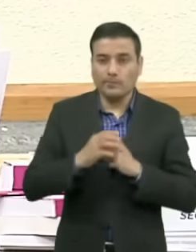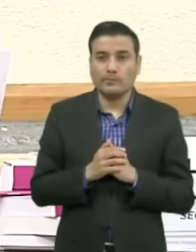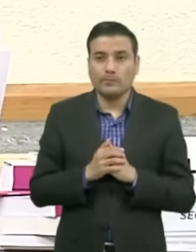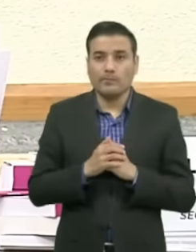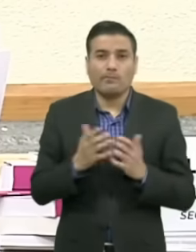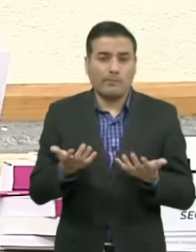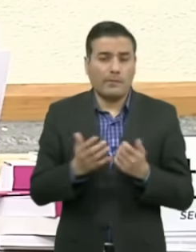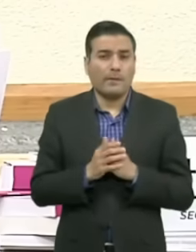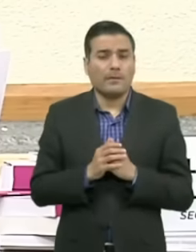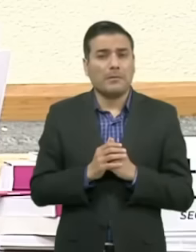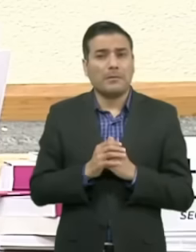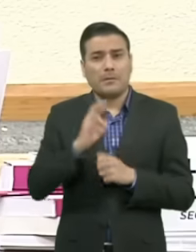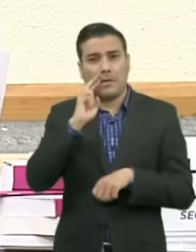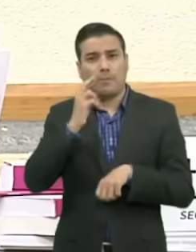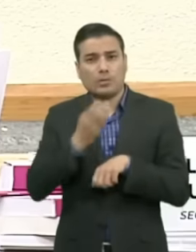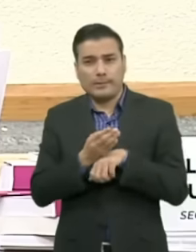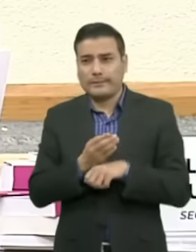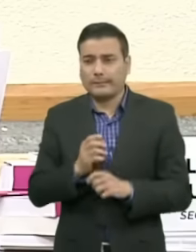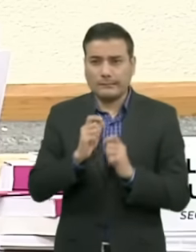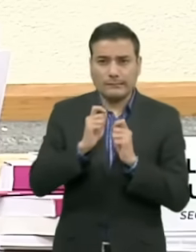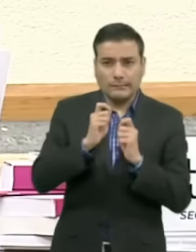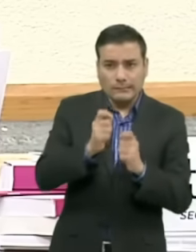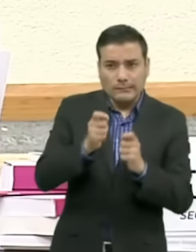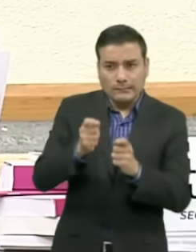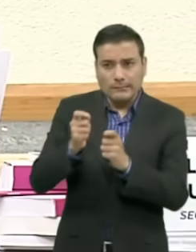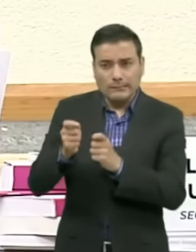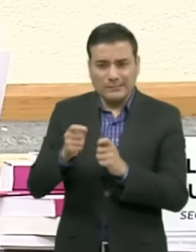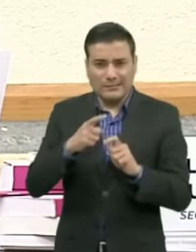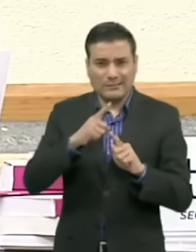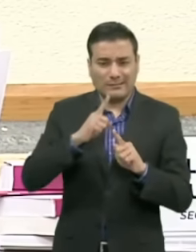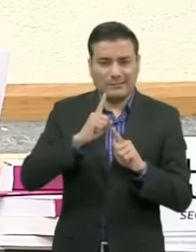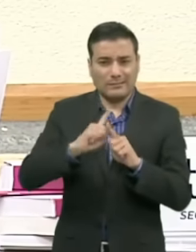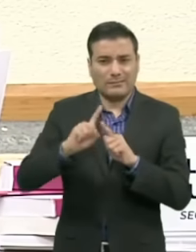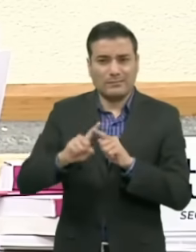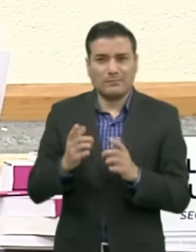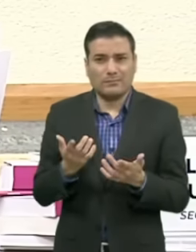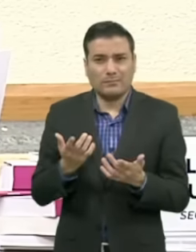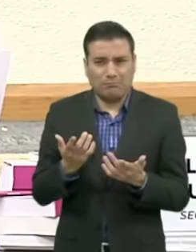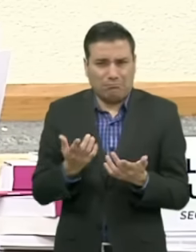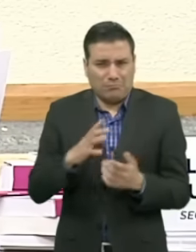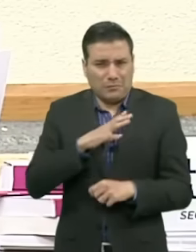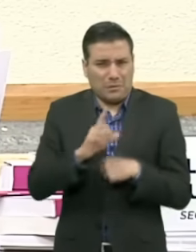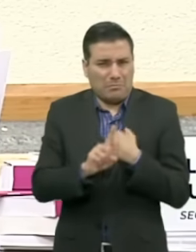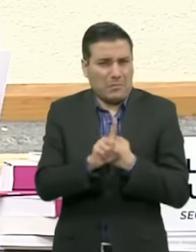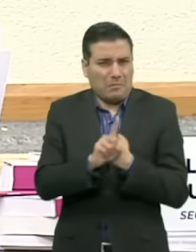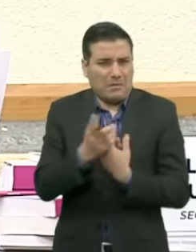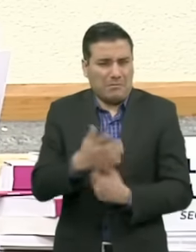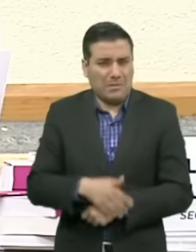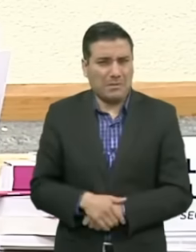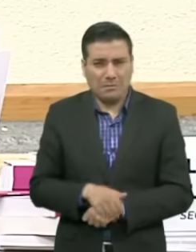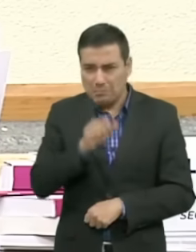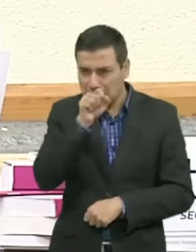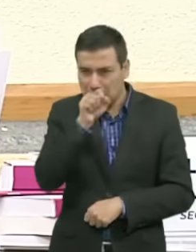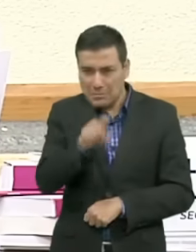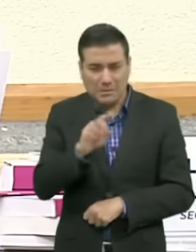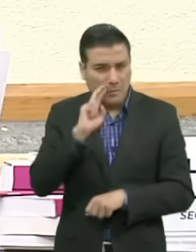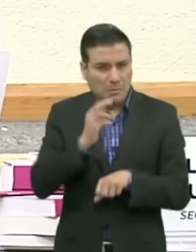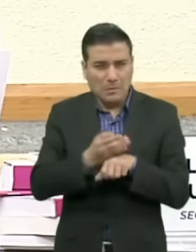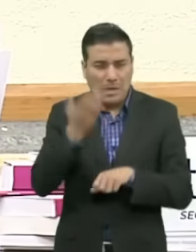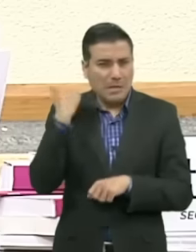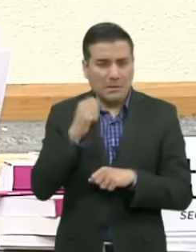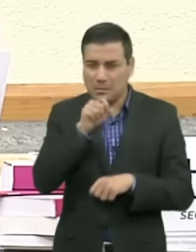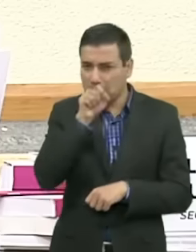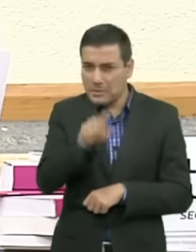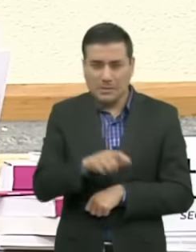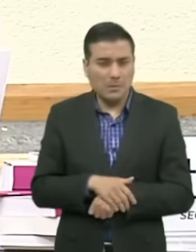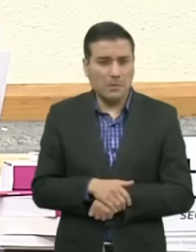distribuciones de competencia del Instituto Nacional Electoral no se ve tampoco agraviado. Las competencias están